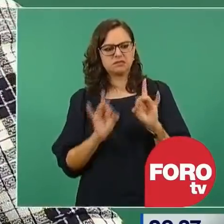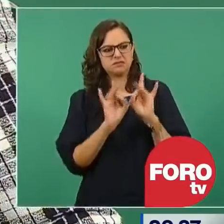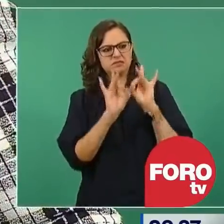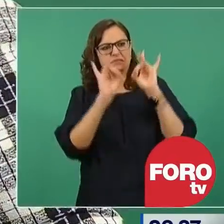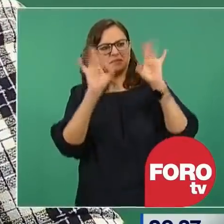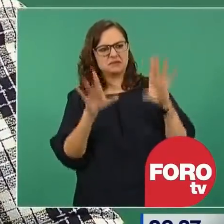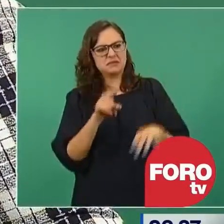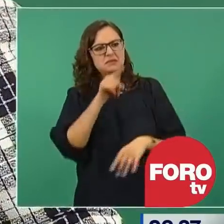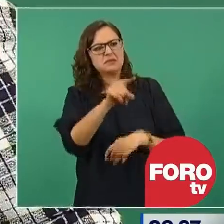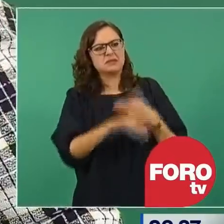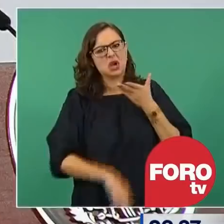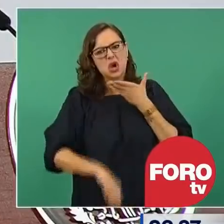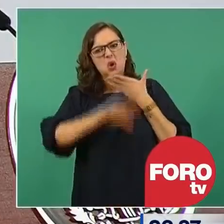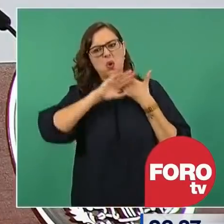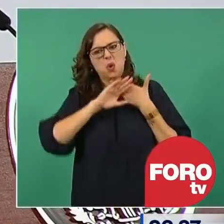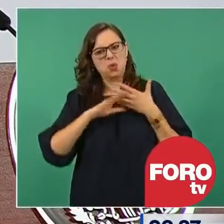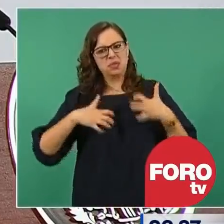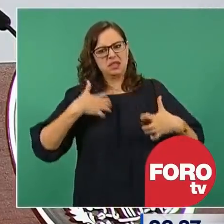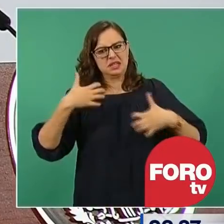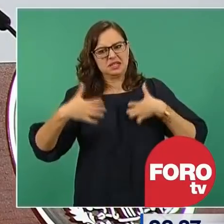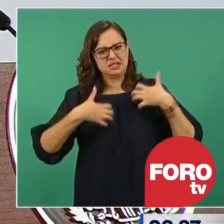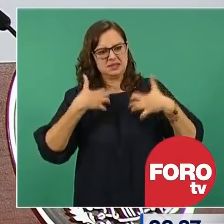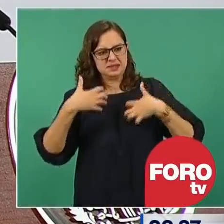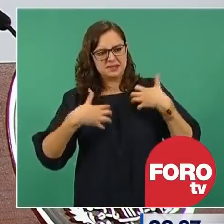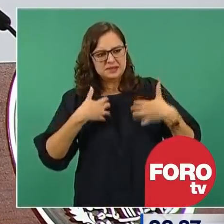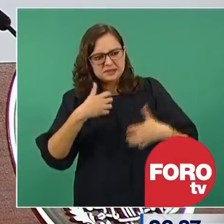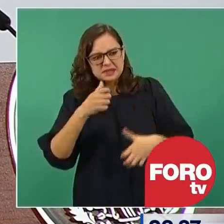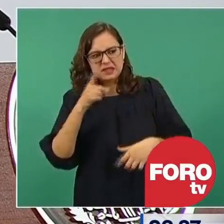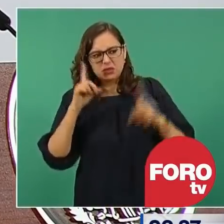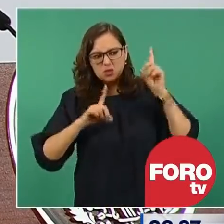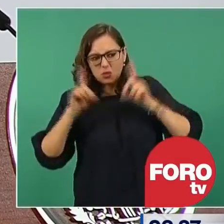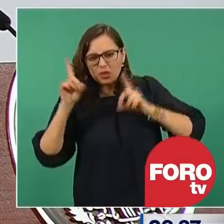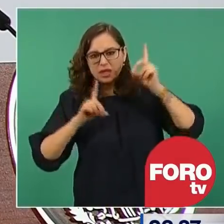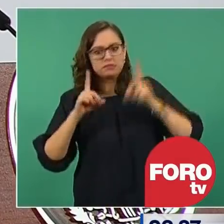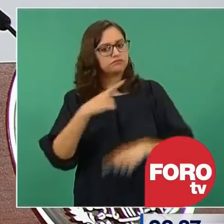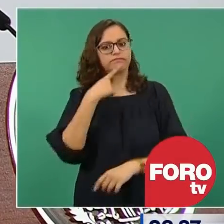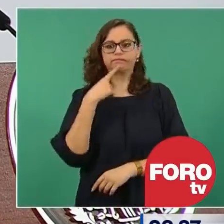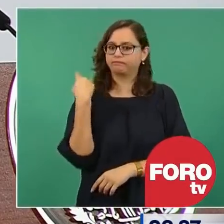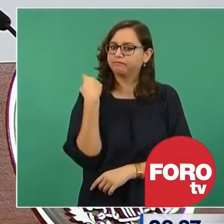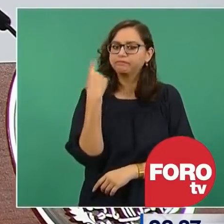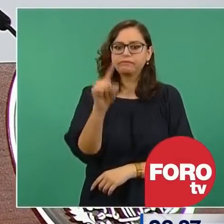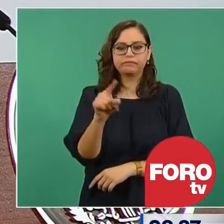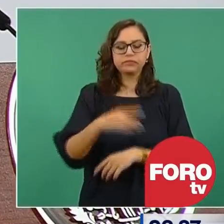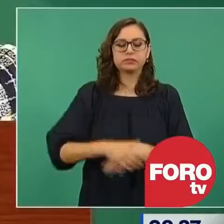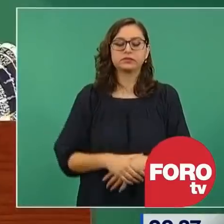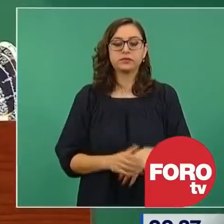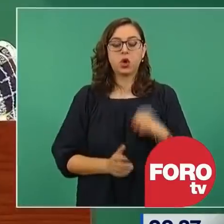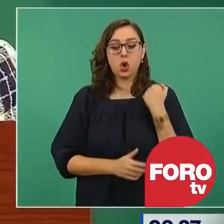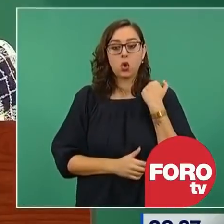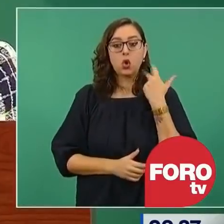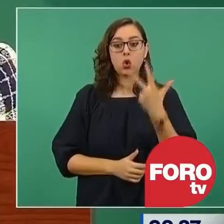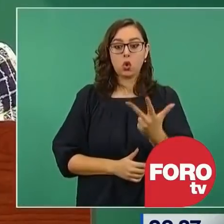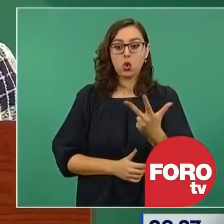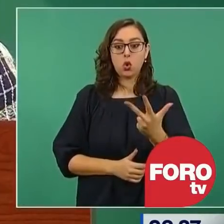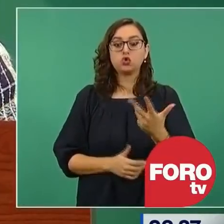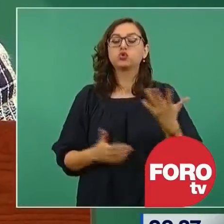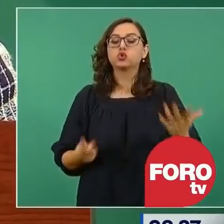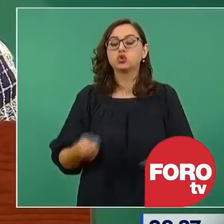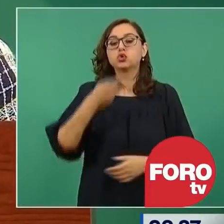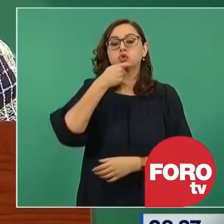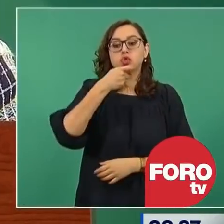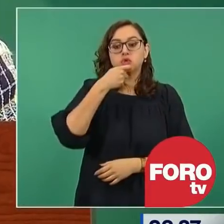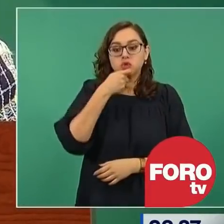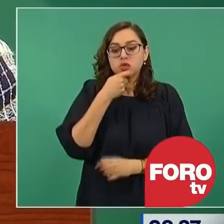agresivas o sospechosas 8 mantener la configuración de seguridad para los niños